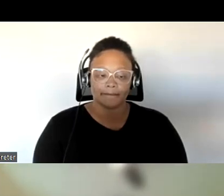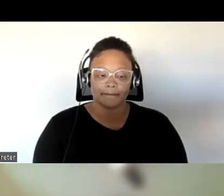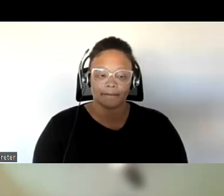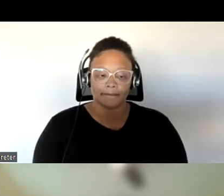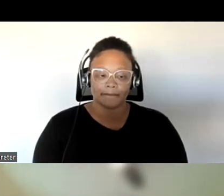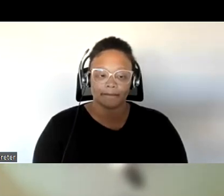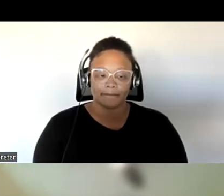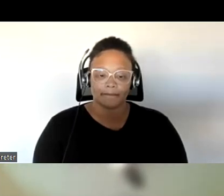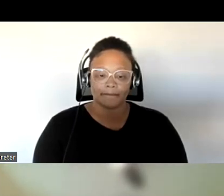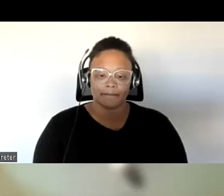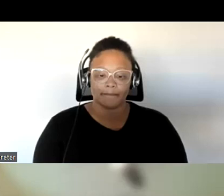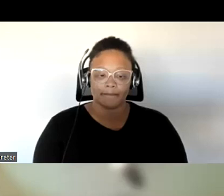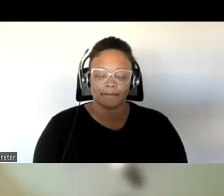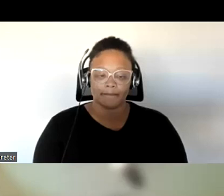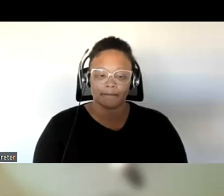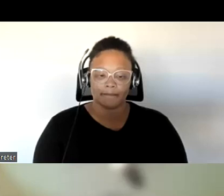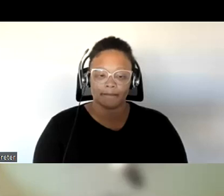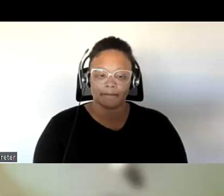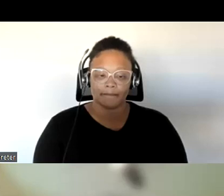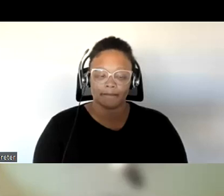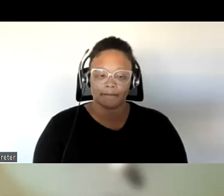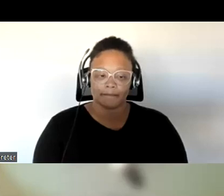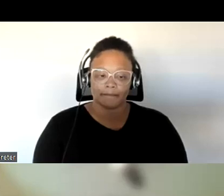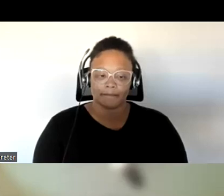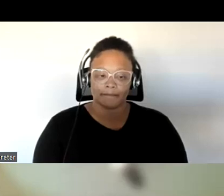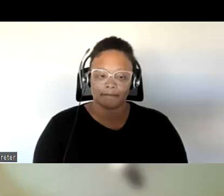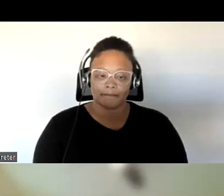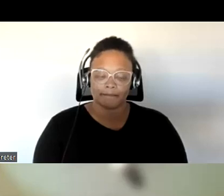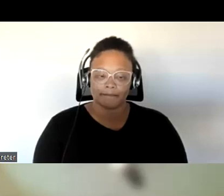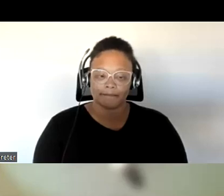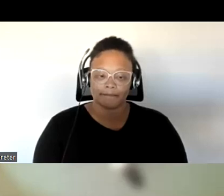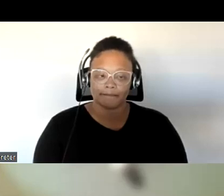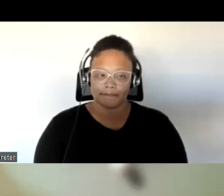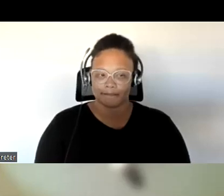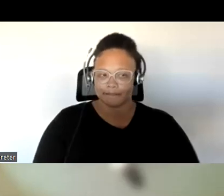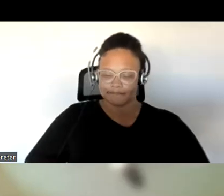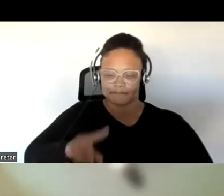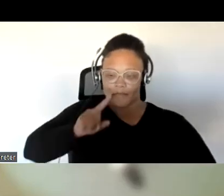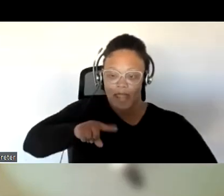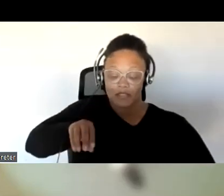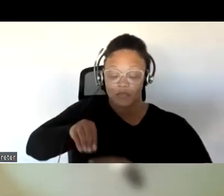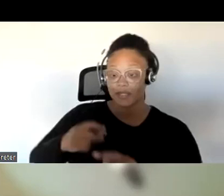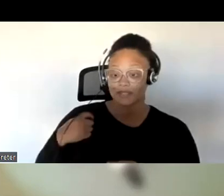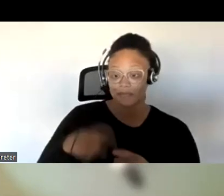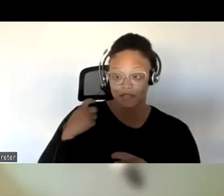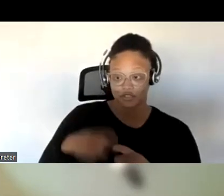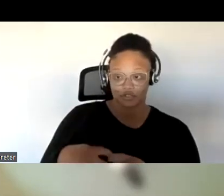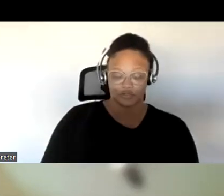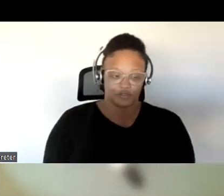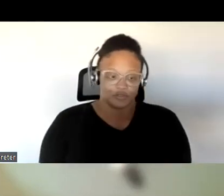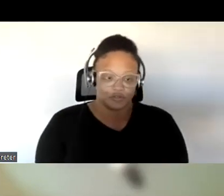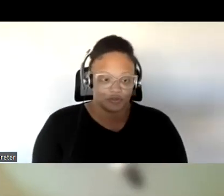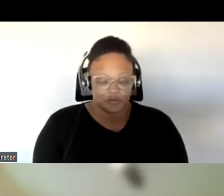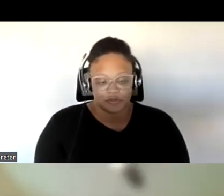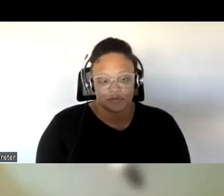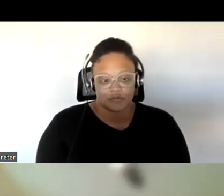El dinero ¿Aló? sí, el dinero será entregado entre este verano, entre junio y septiembre. Ok, ¿y